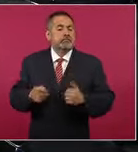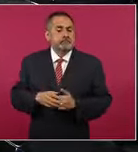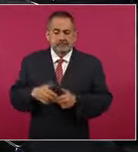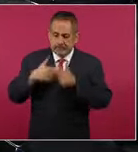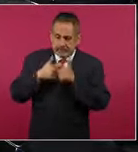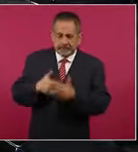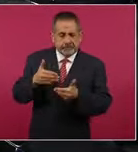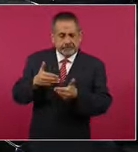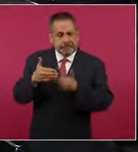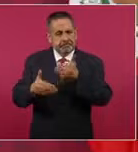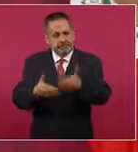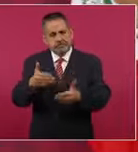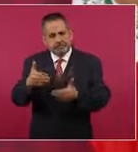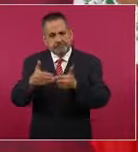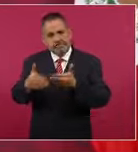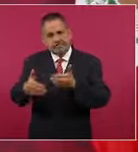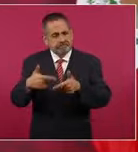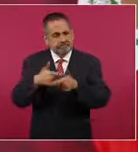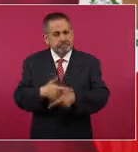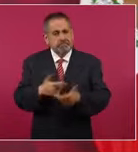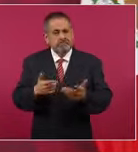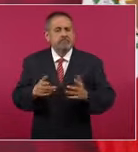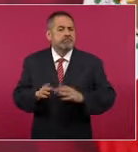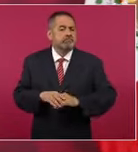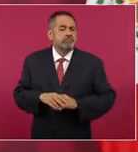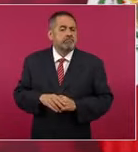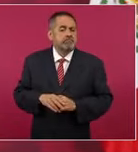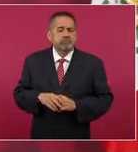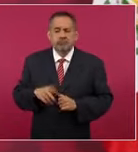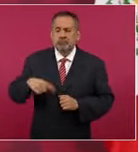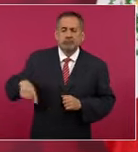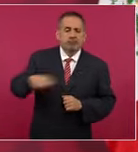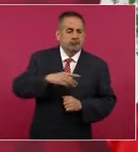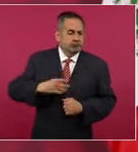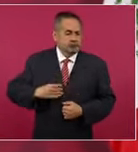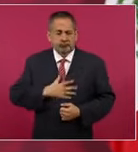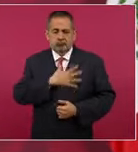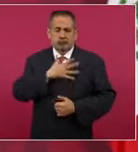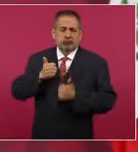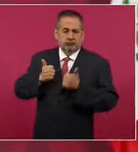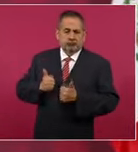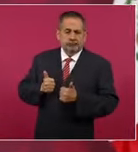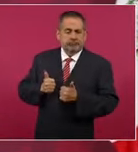seguir avanzando en el estado de bienestar.